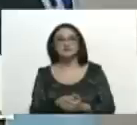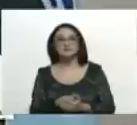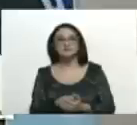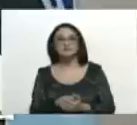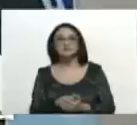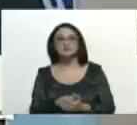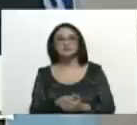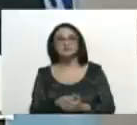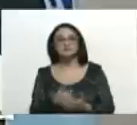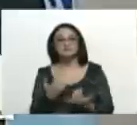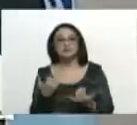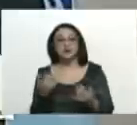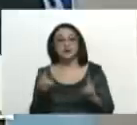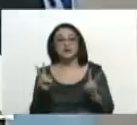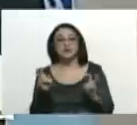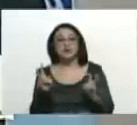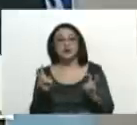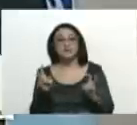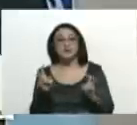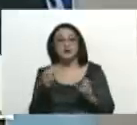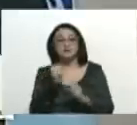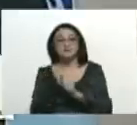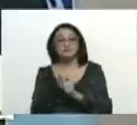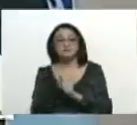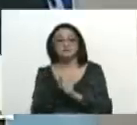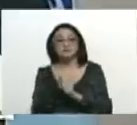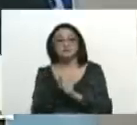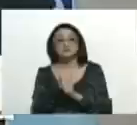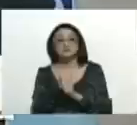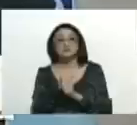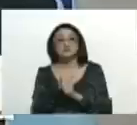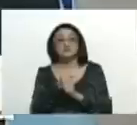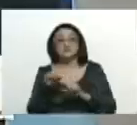ha actuado de manera eficiente oportuna